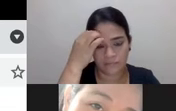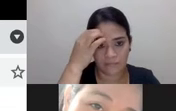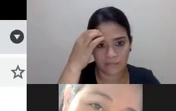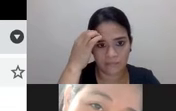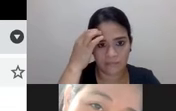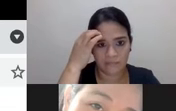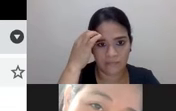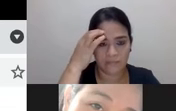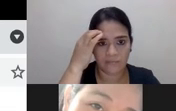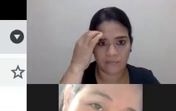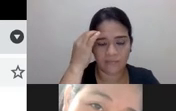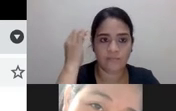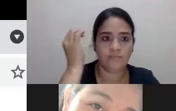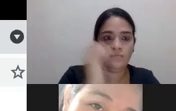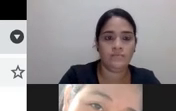Ya.